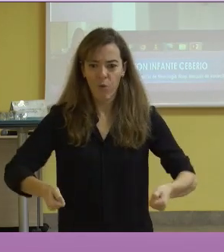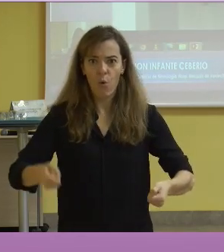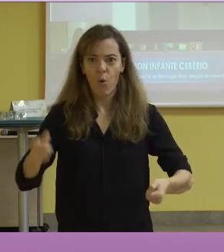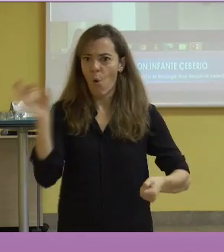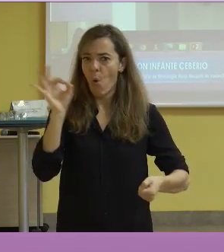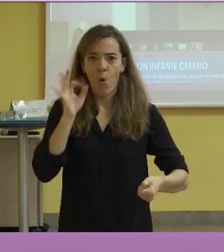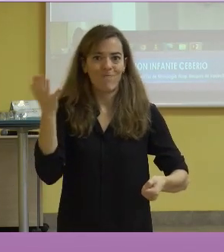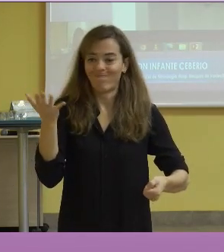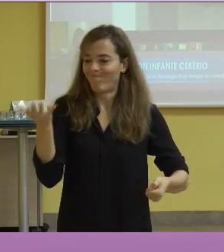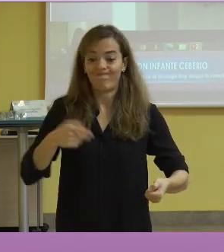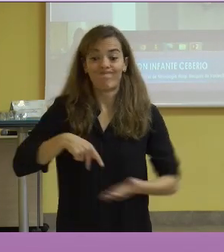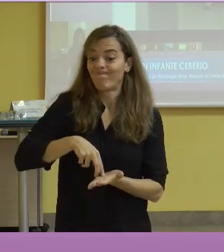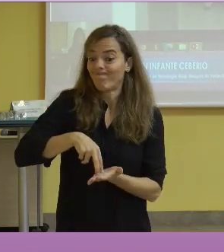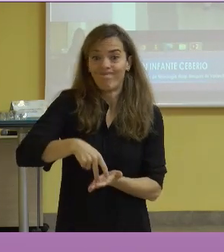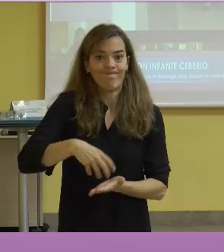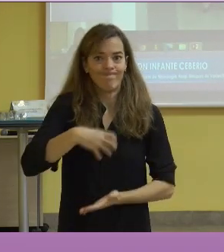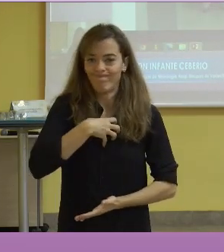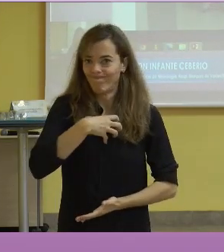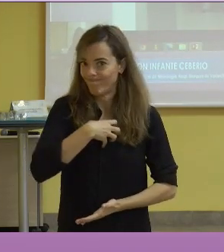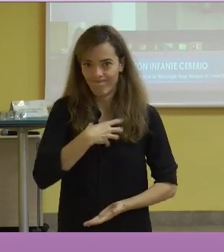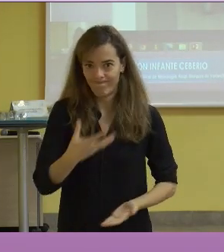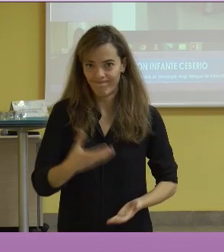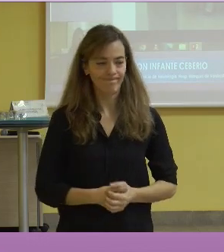incapaz de caminar.